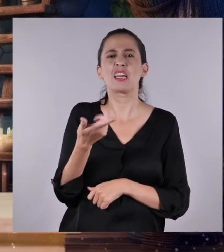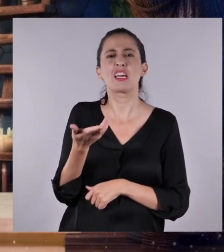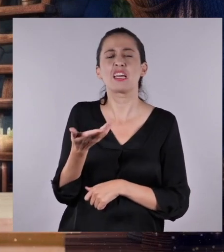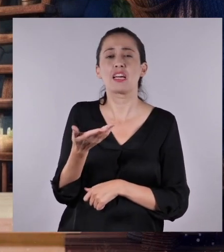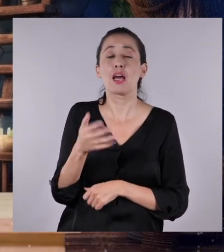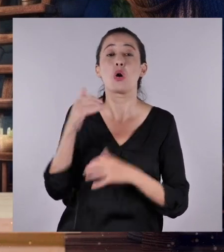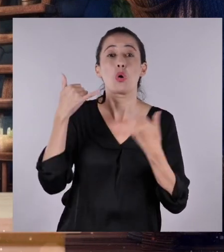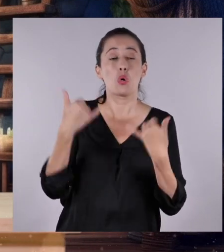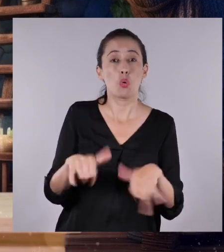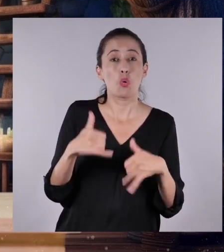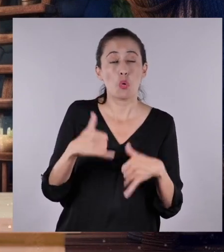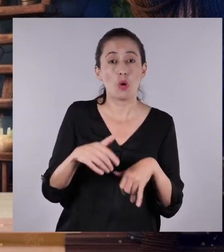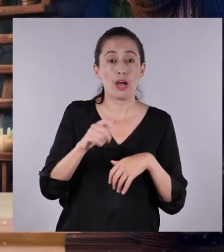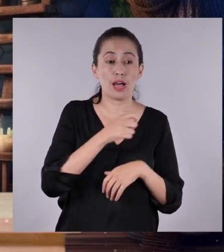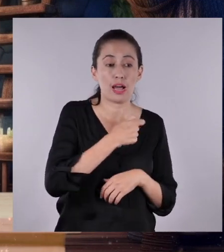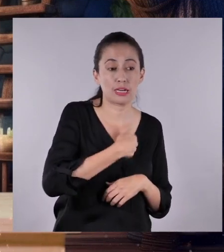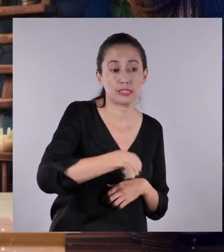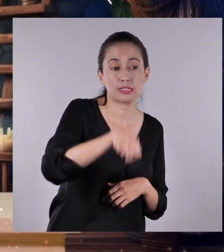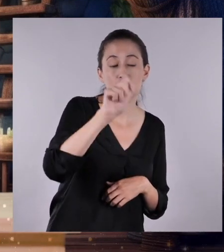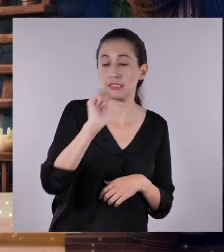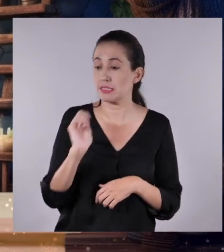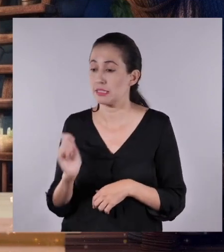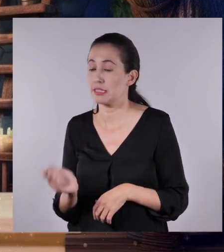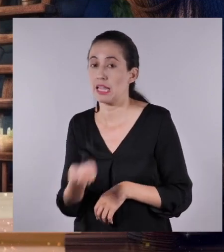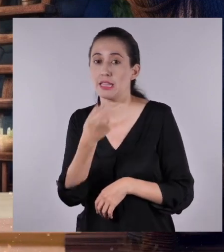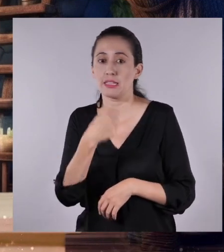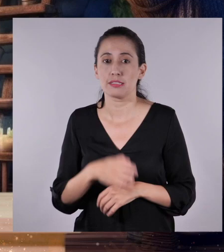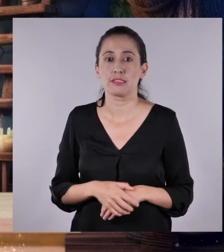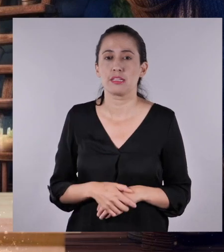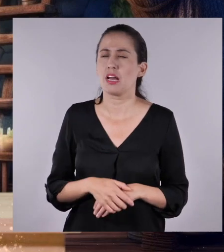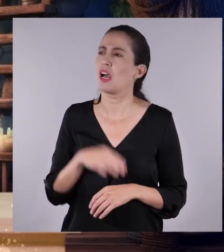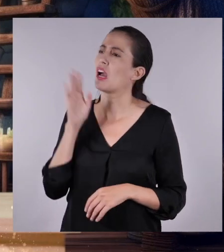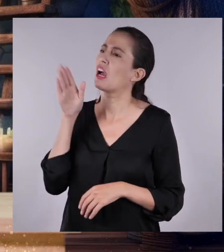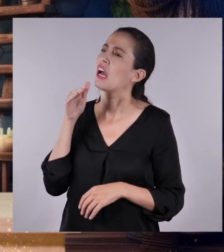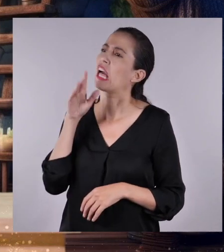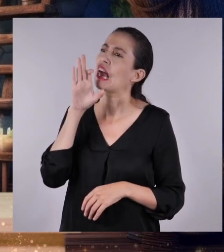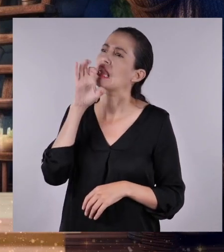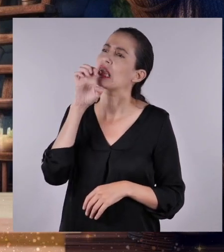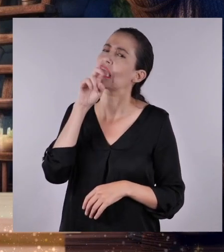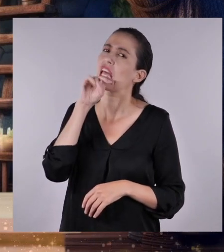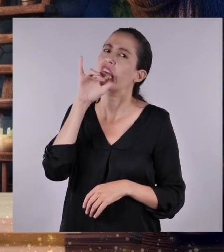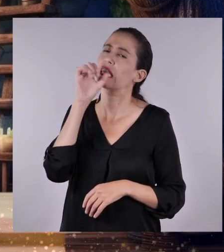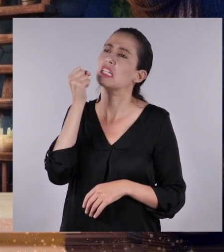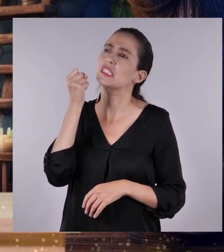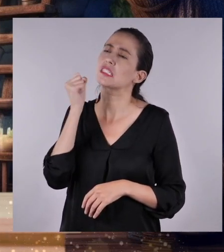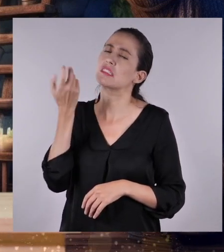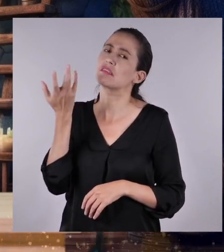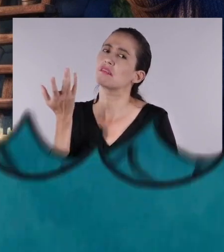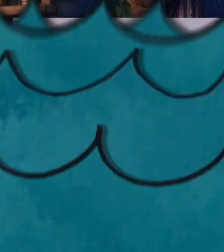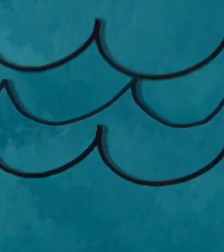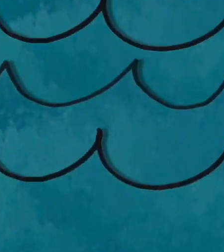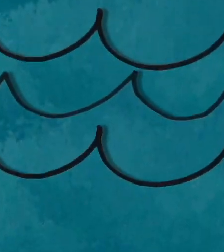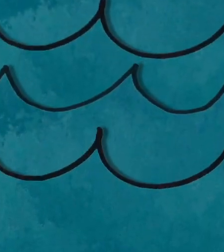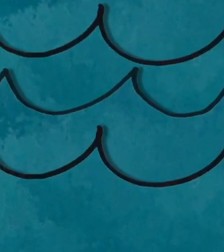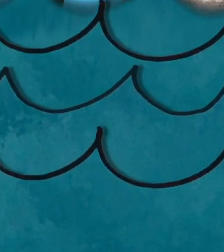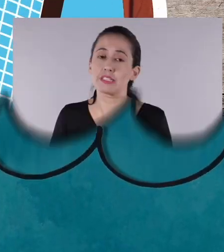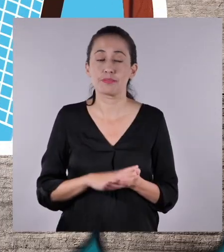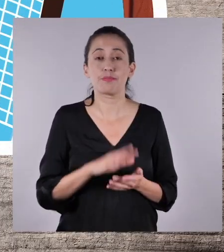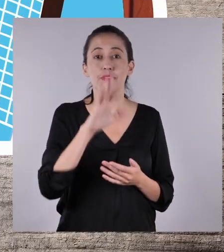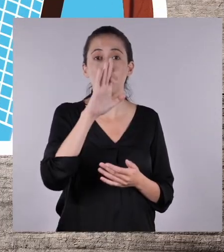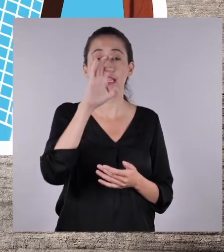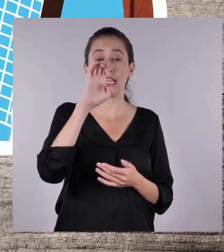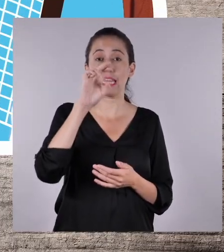tenista? Son las personas que juegan tenis. Ah. Oye. ¿Qué pasa? ¿Y qué es tenis? Verás,